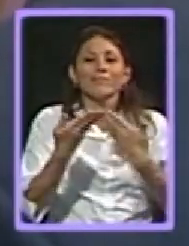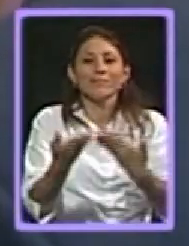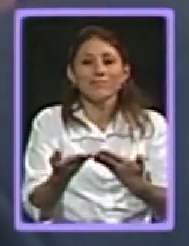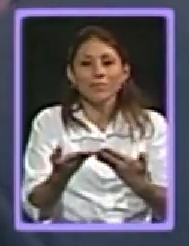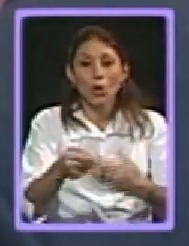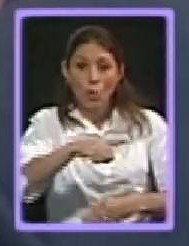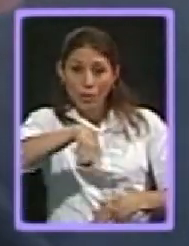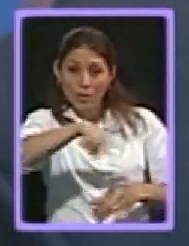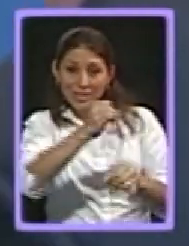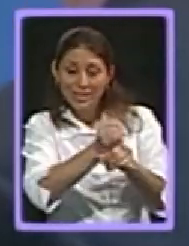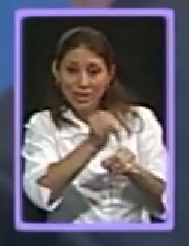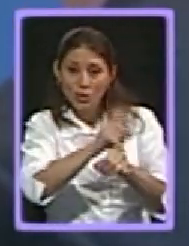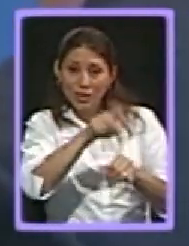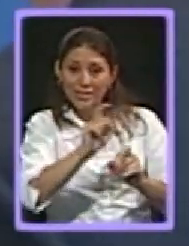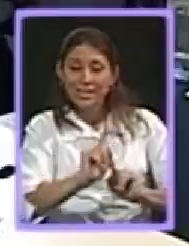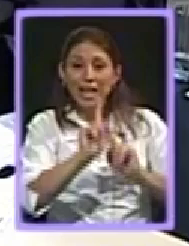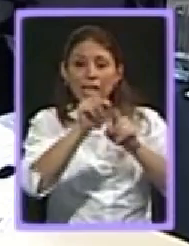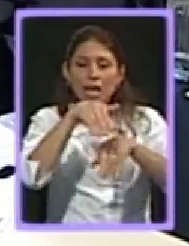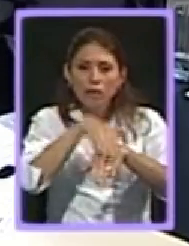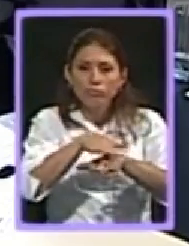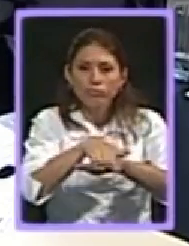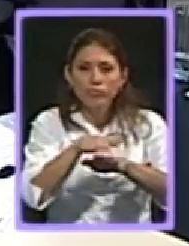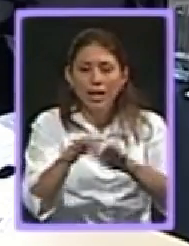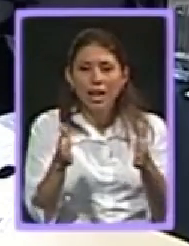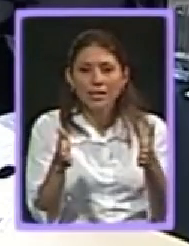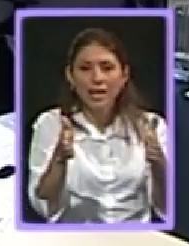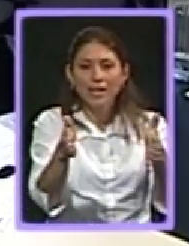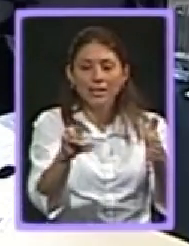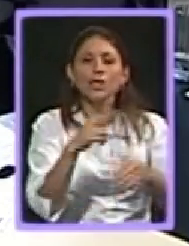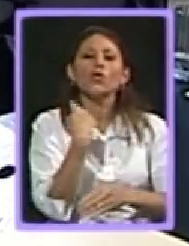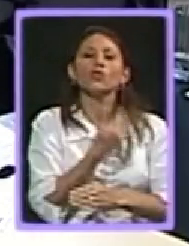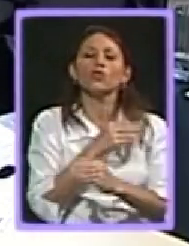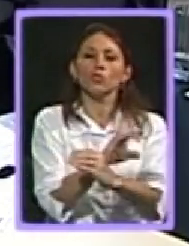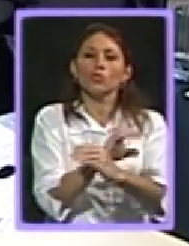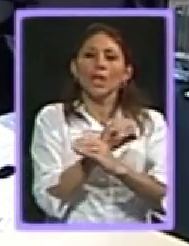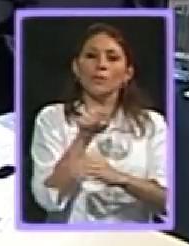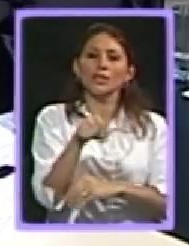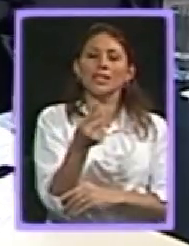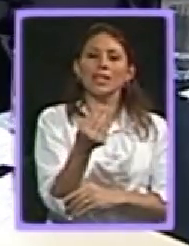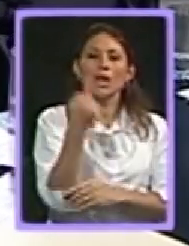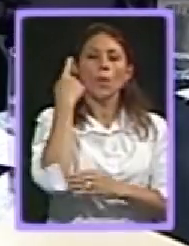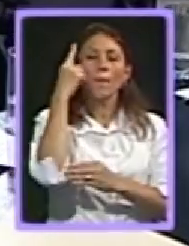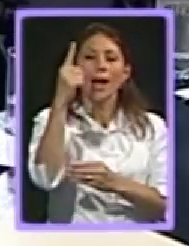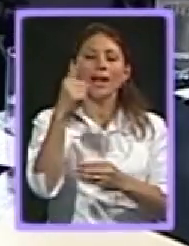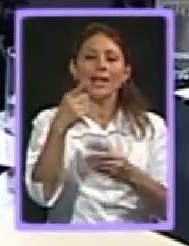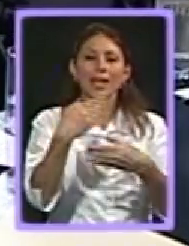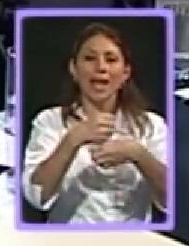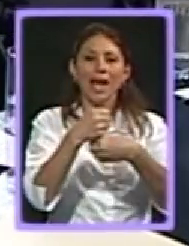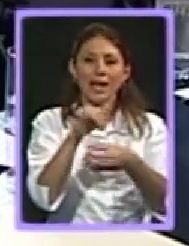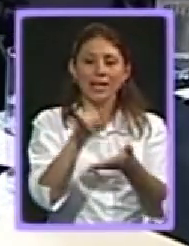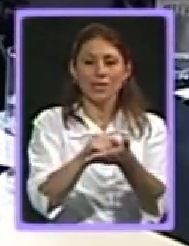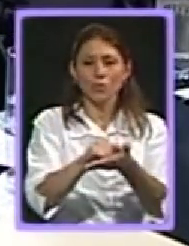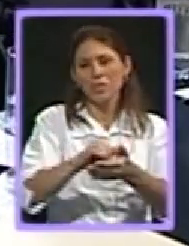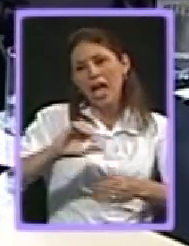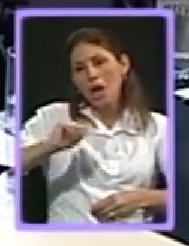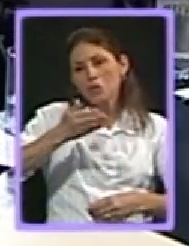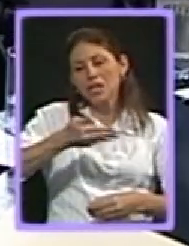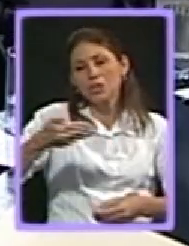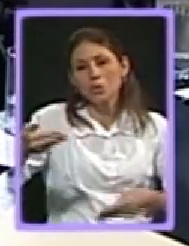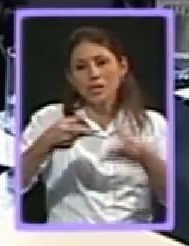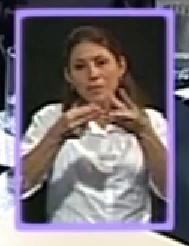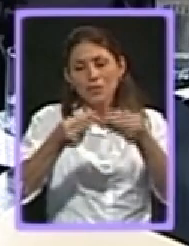arreglar las calles, vamos a velar porque ese dinero esté disponible para que eso suceda. Hay otras marañas presupuestarias que a veces no se